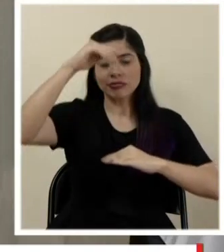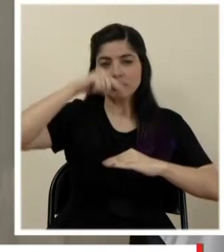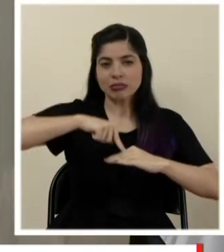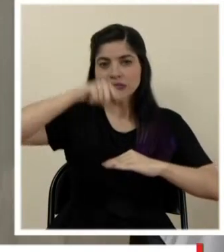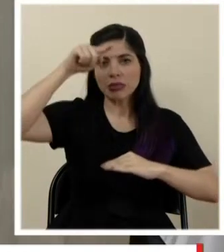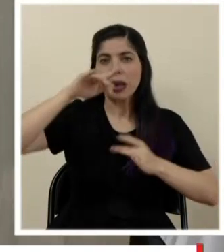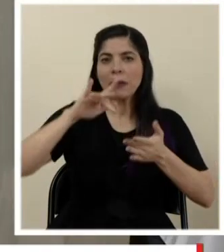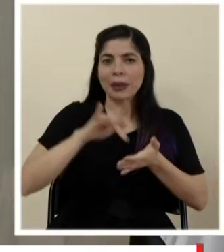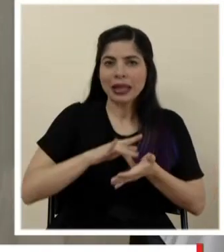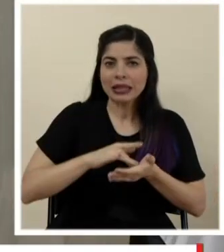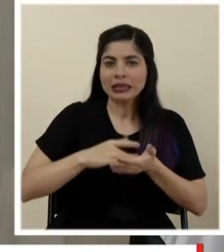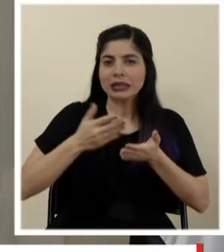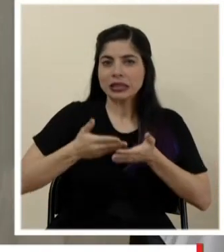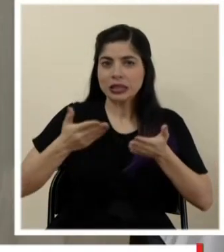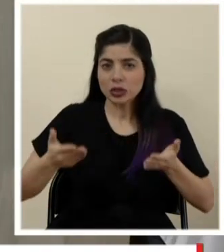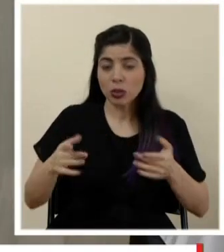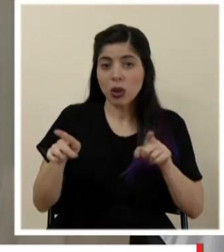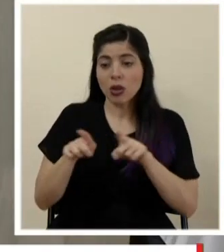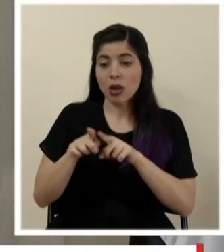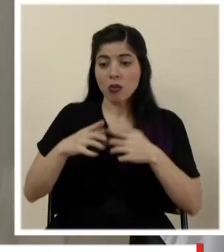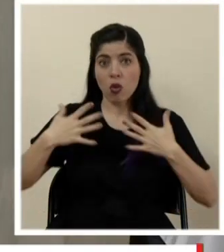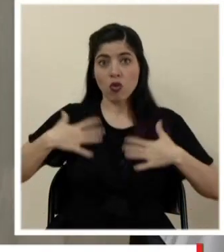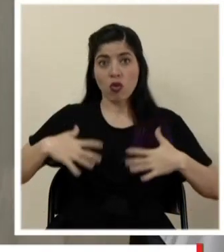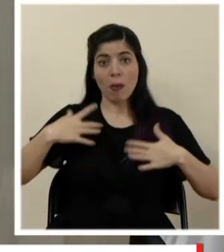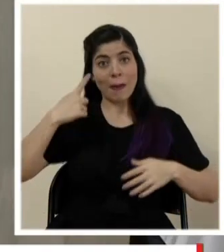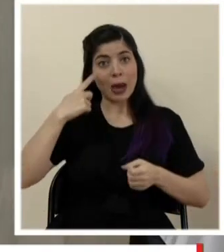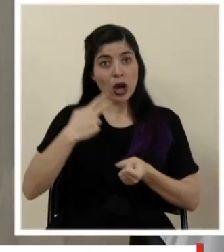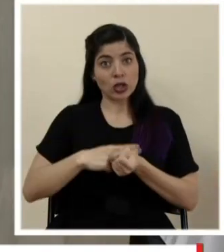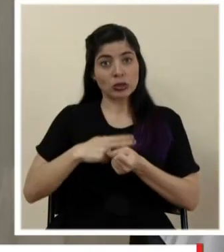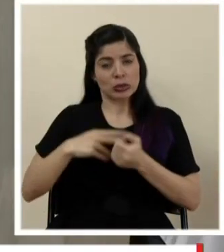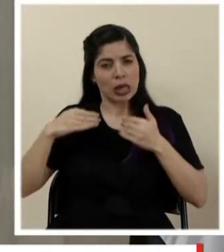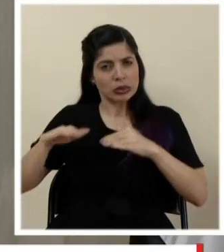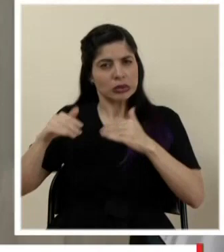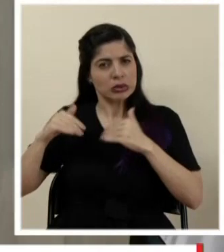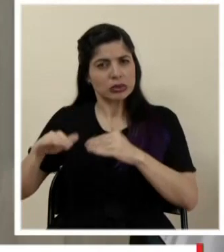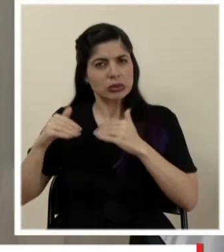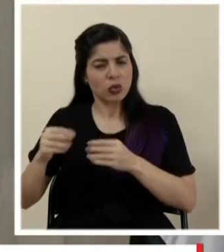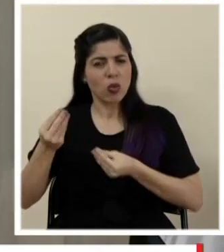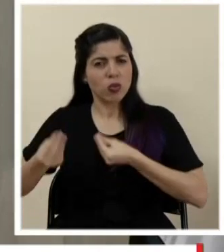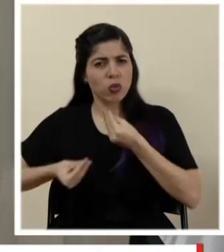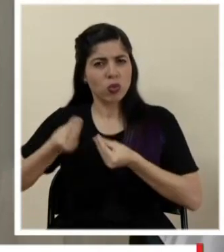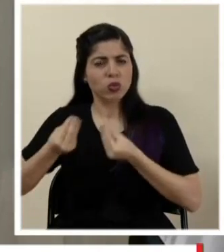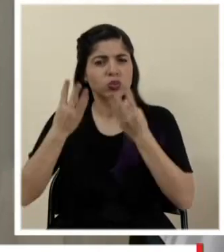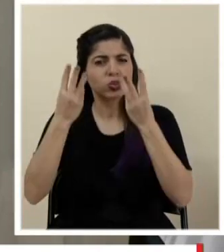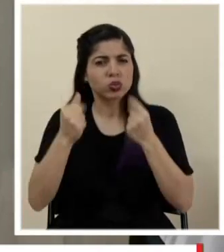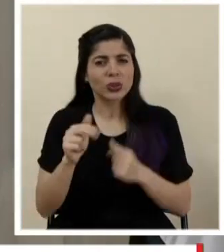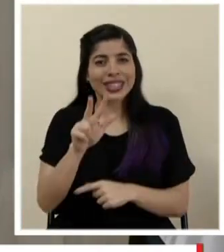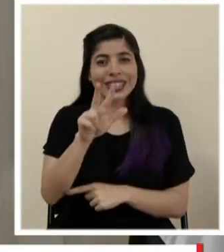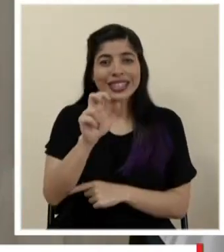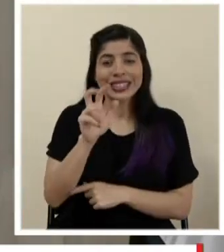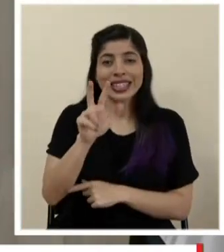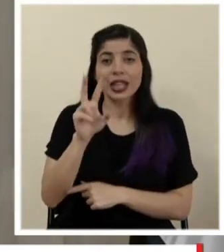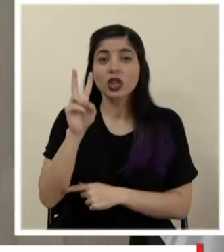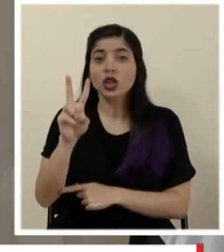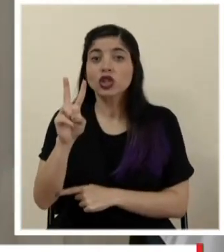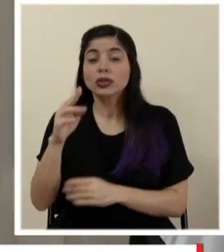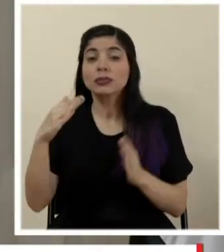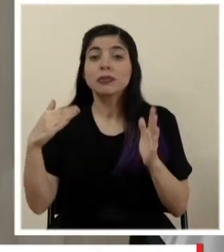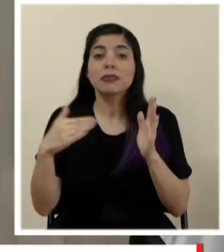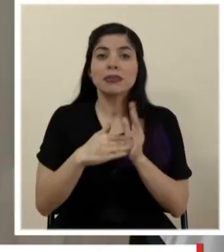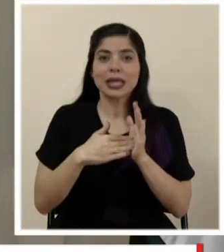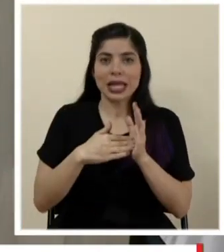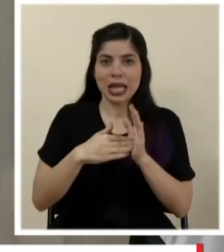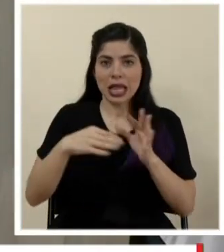Se produce ropa hospitalaria. Se han producido 332,000 piezas